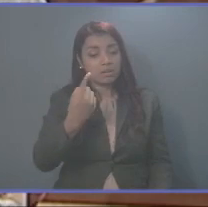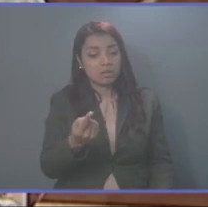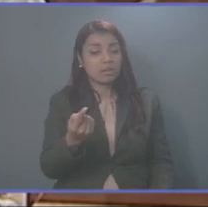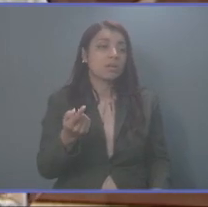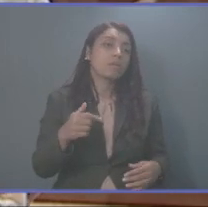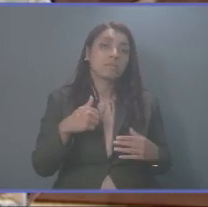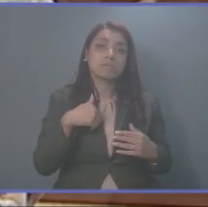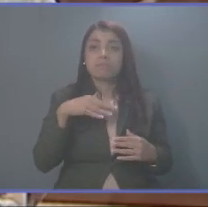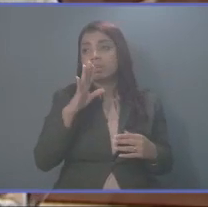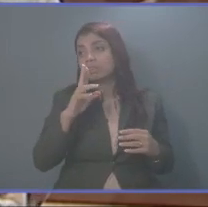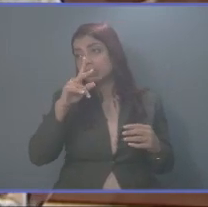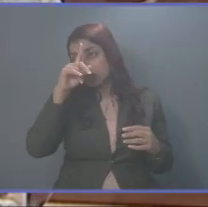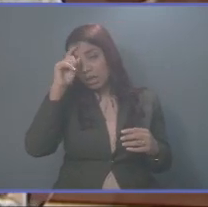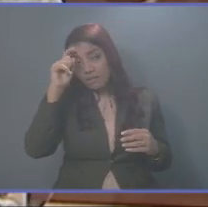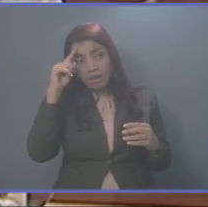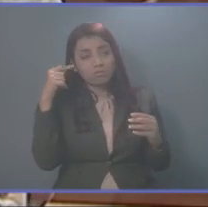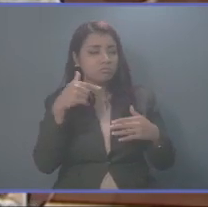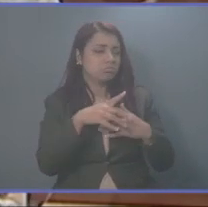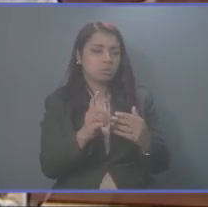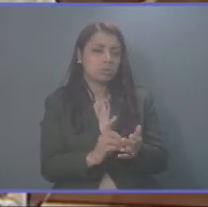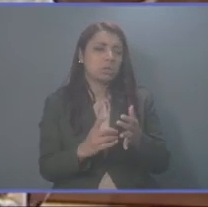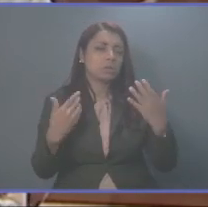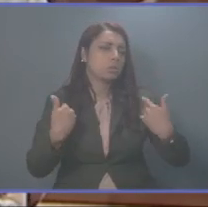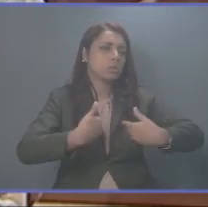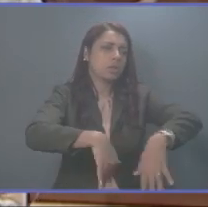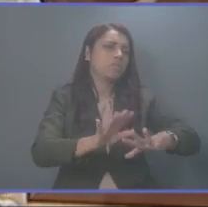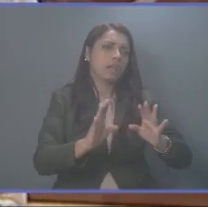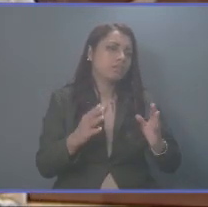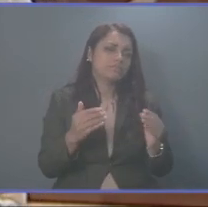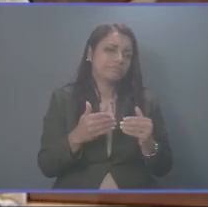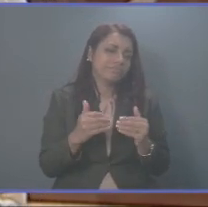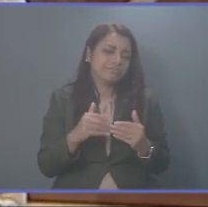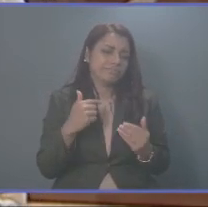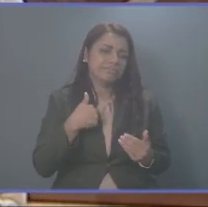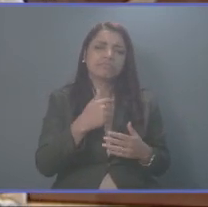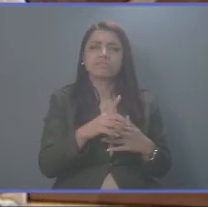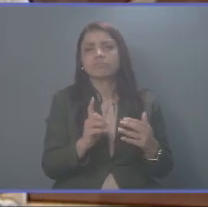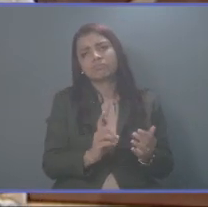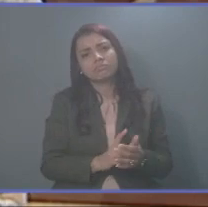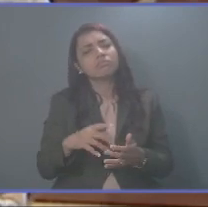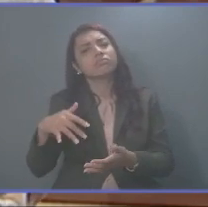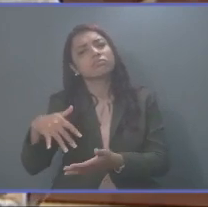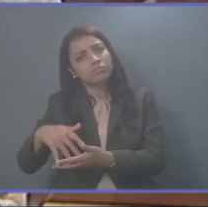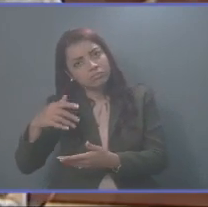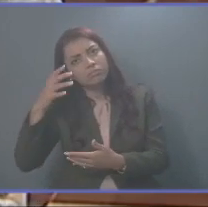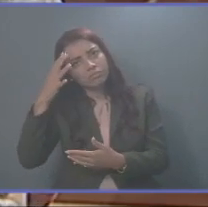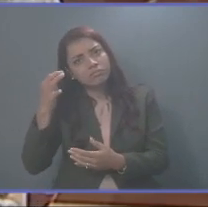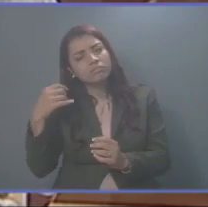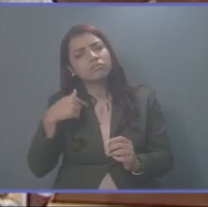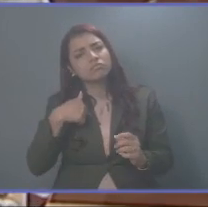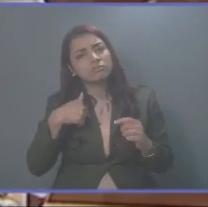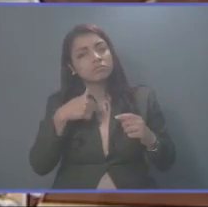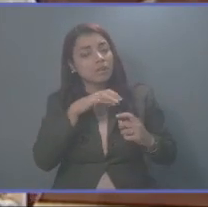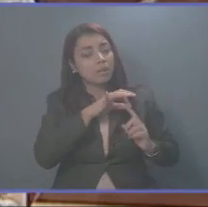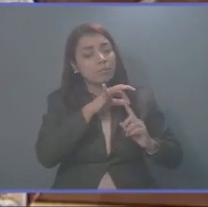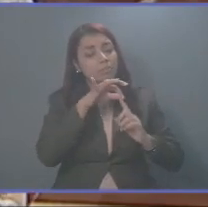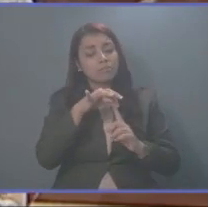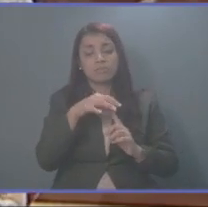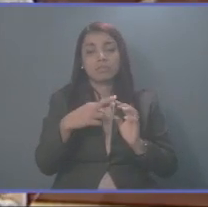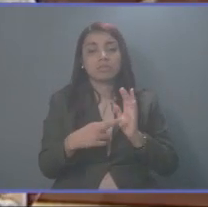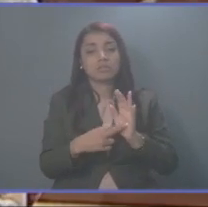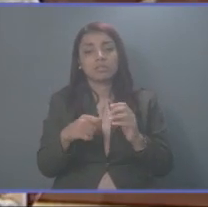involucro más en el trabajo legislativo, que es la razón de ser por la cual los salvadoreños me tienen representándoles en